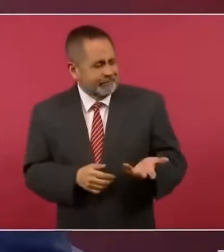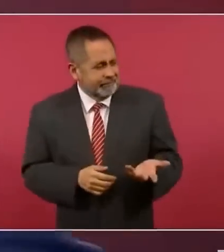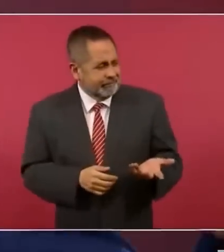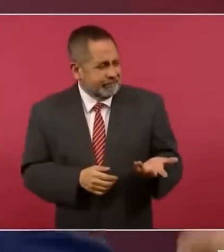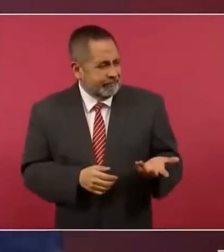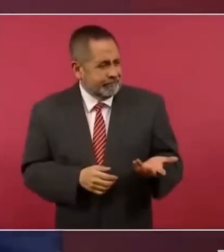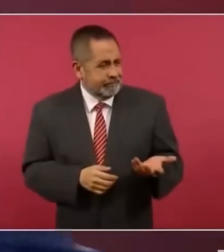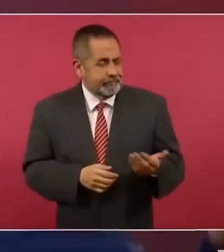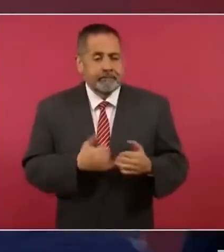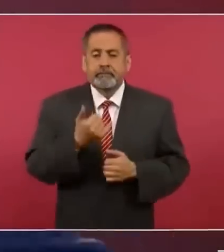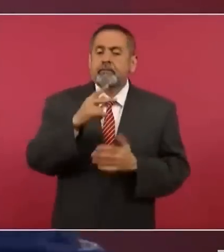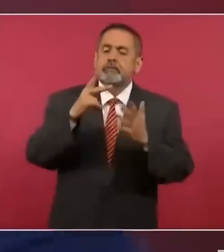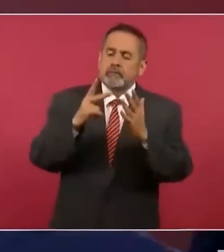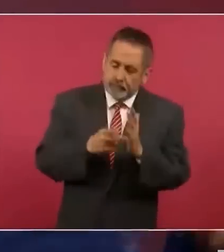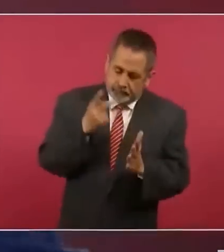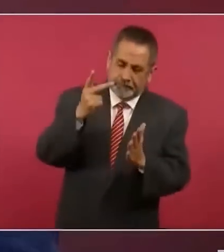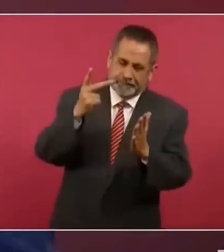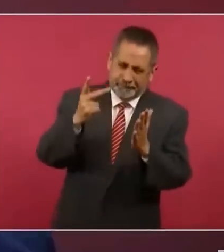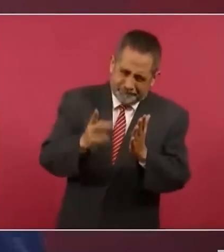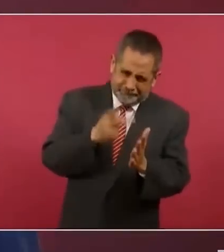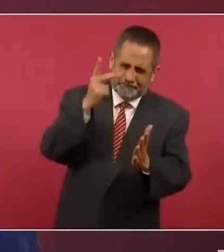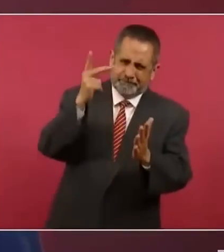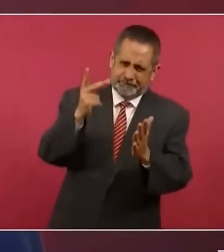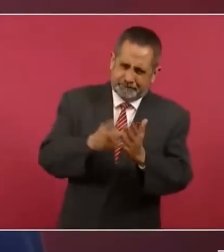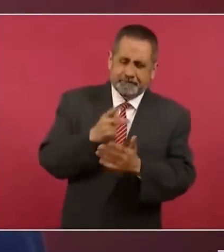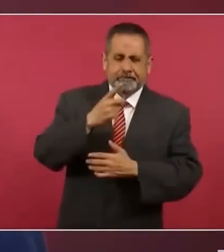convencionales, y repito, y repito, y repito,